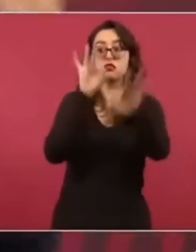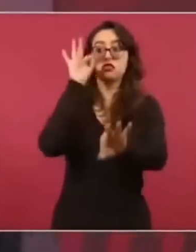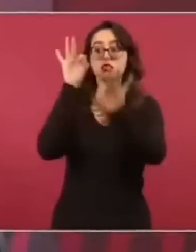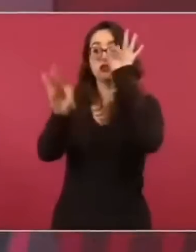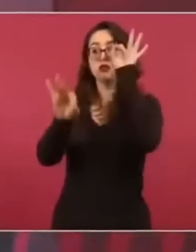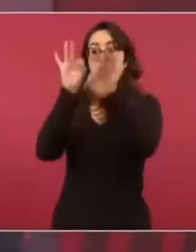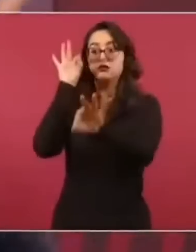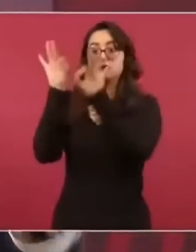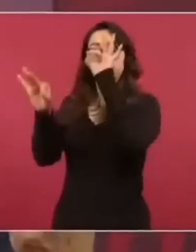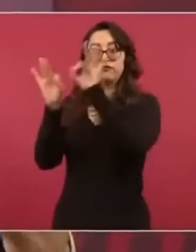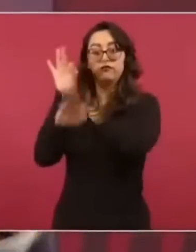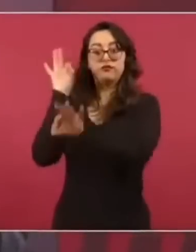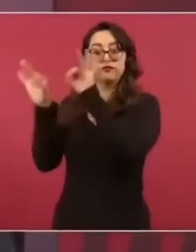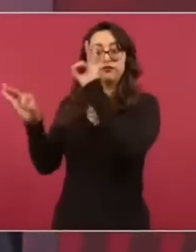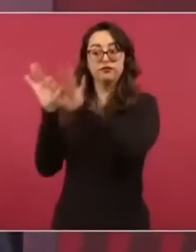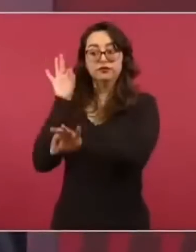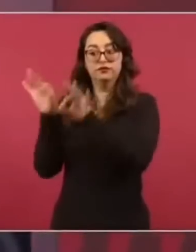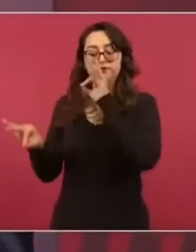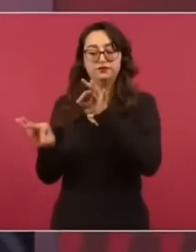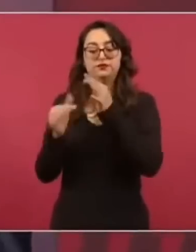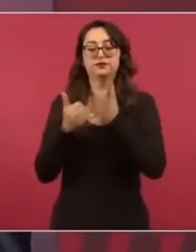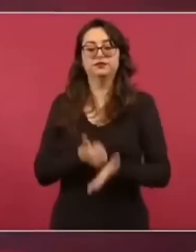porque para eso son los medios.